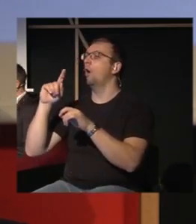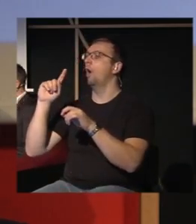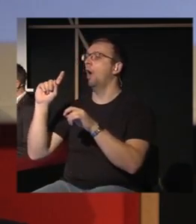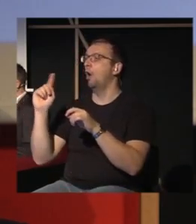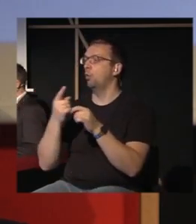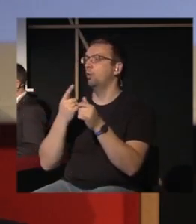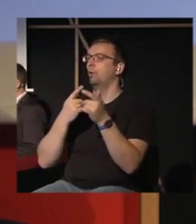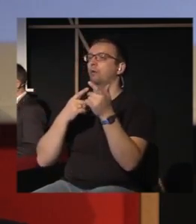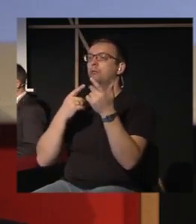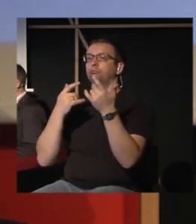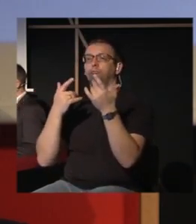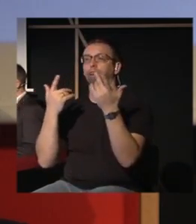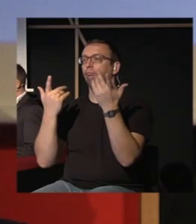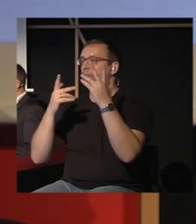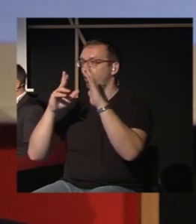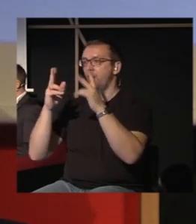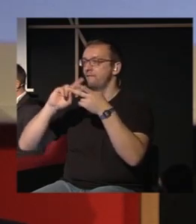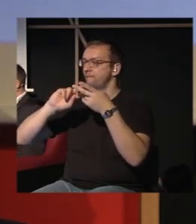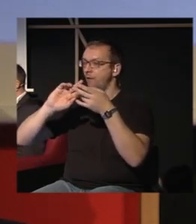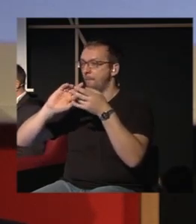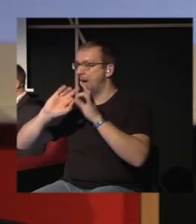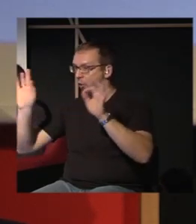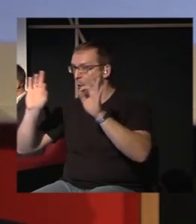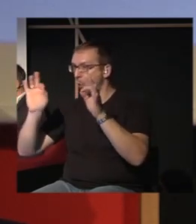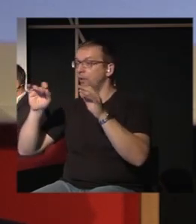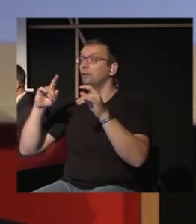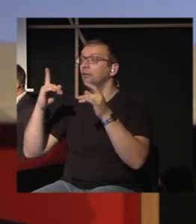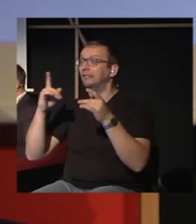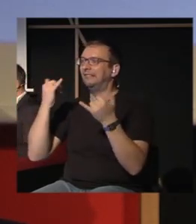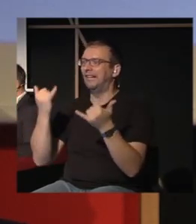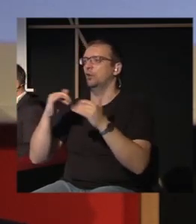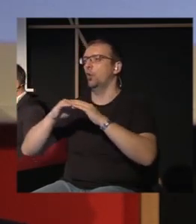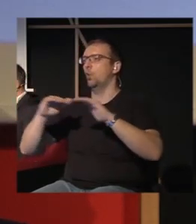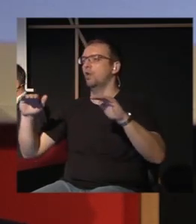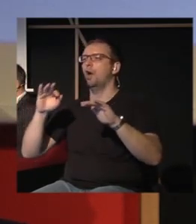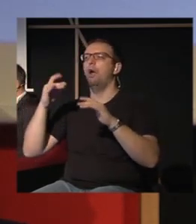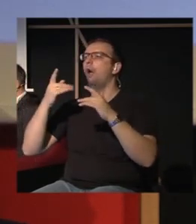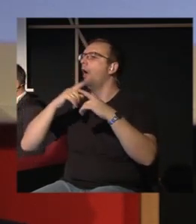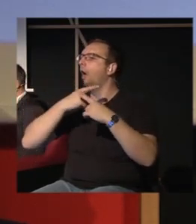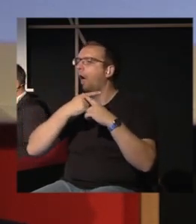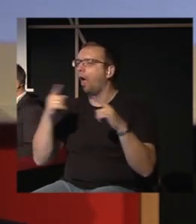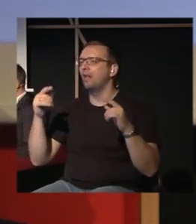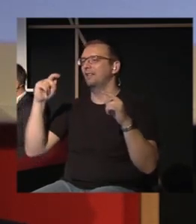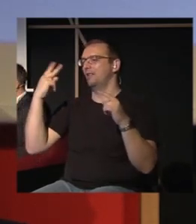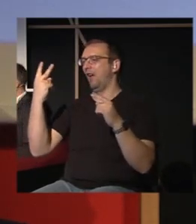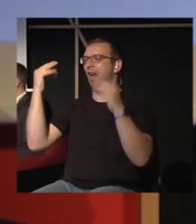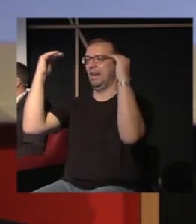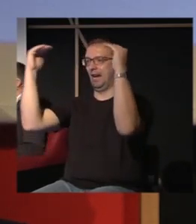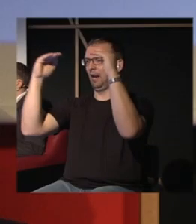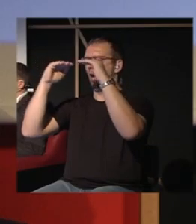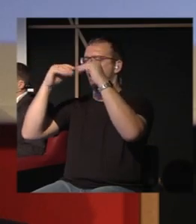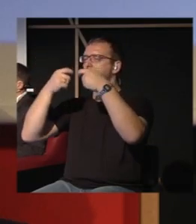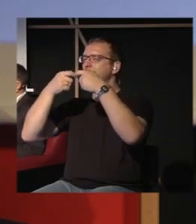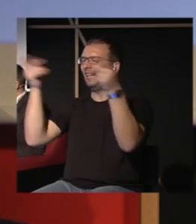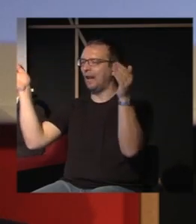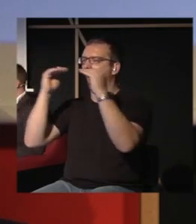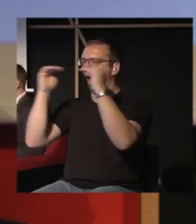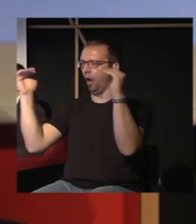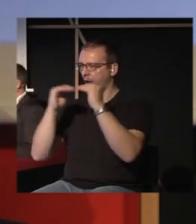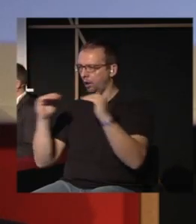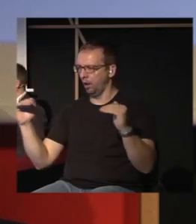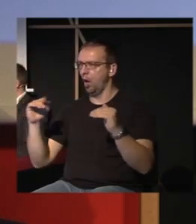alumnos de la Escuela de Fútbol de la Fundación. Porque aunque no lo creáis, los futbolistas también son muy importantes en este trabajo,